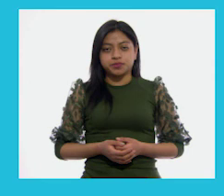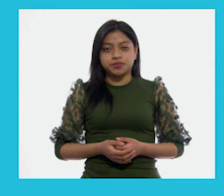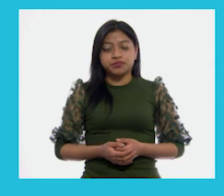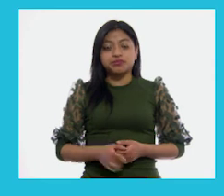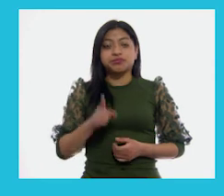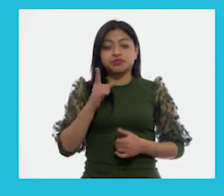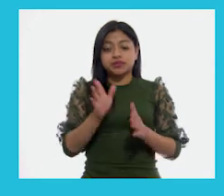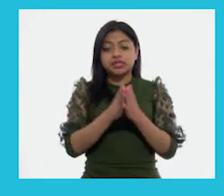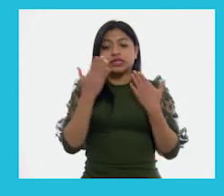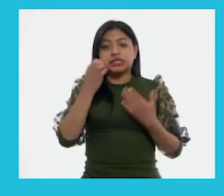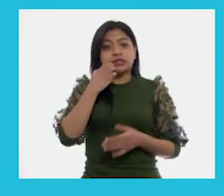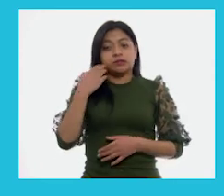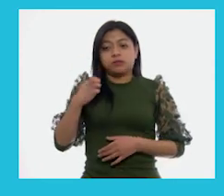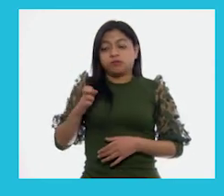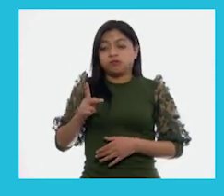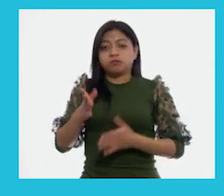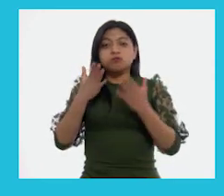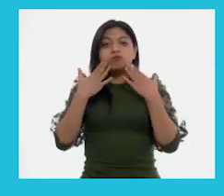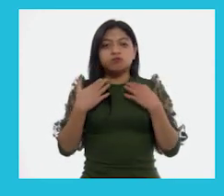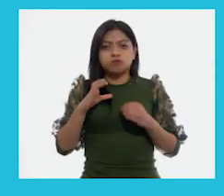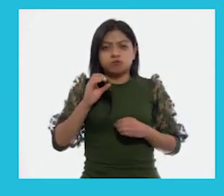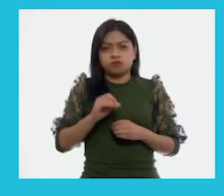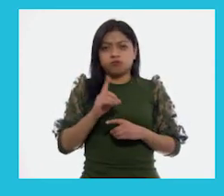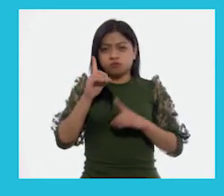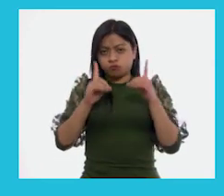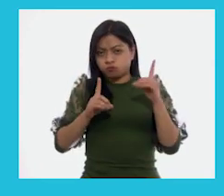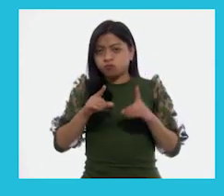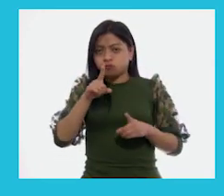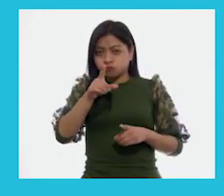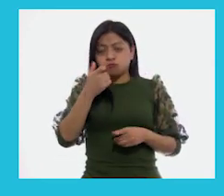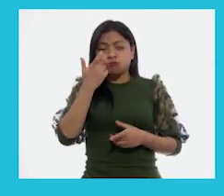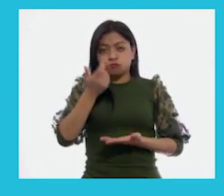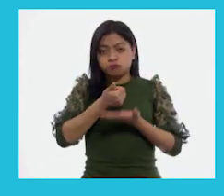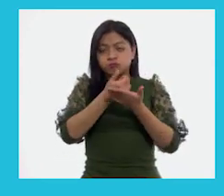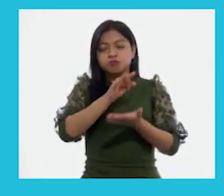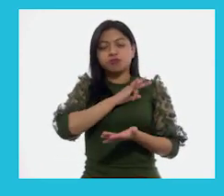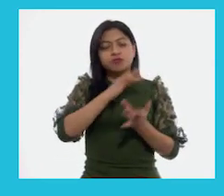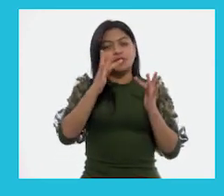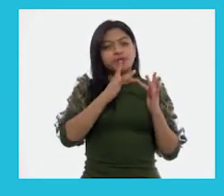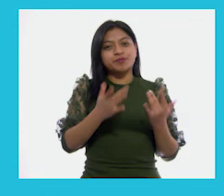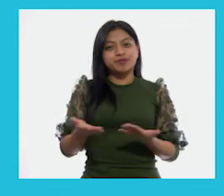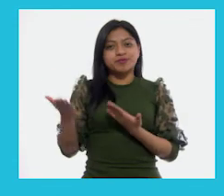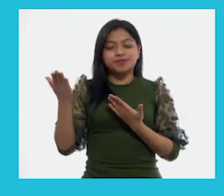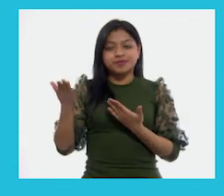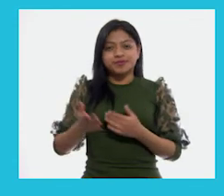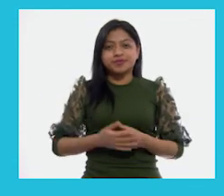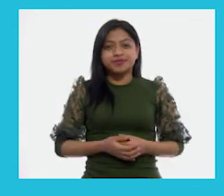Si no tienes el libro de texto o necesitas ayuda para resolver tus dudas, contáctanos.